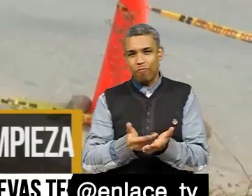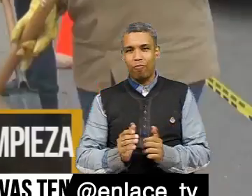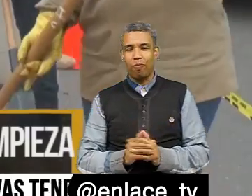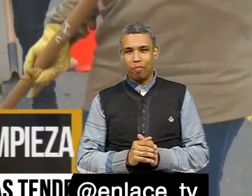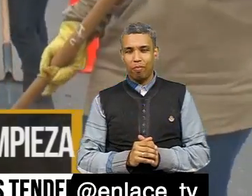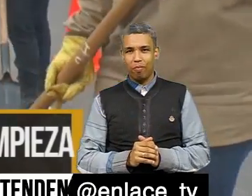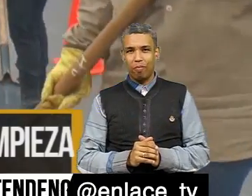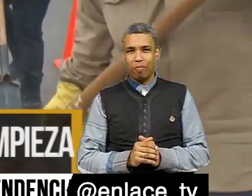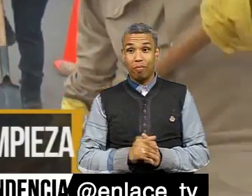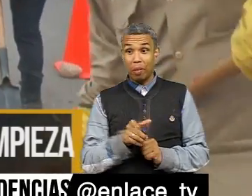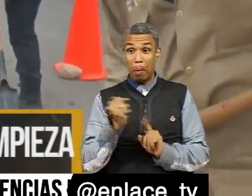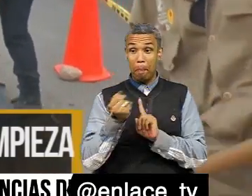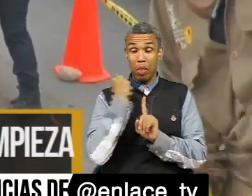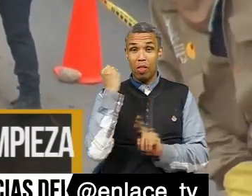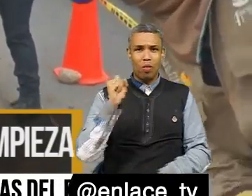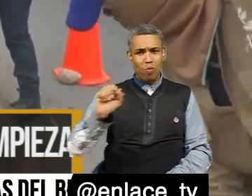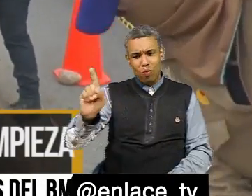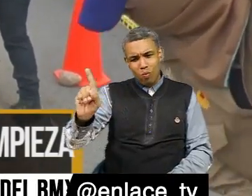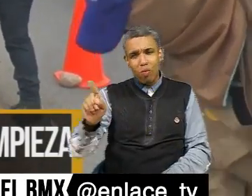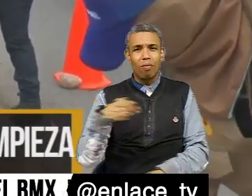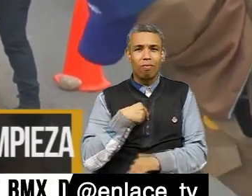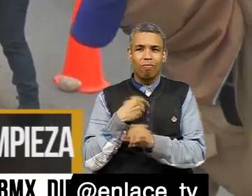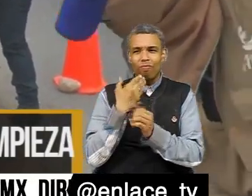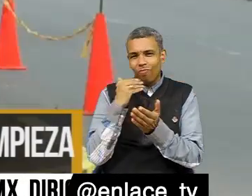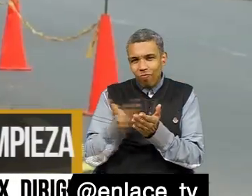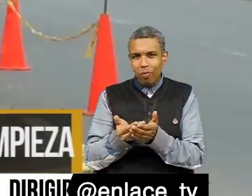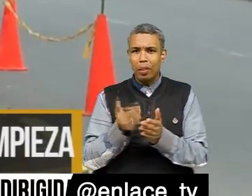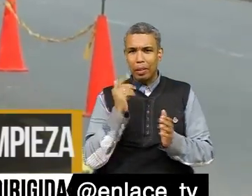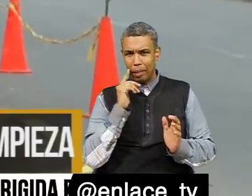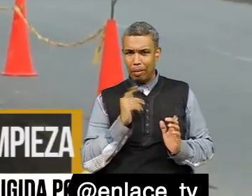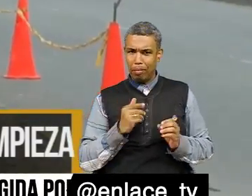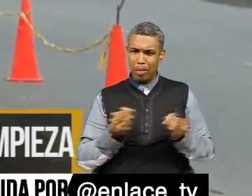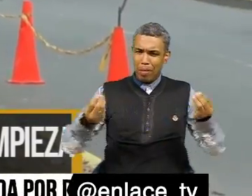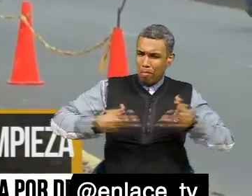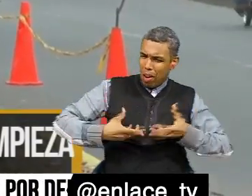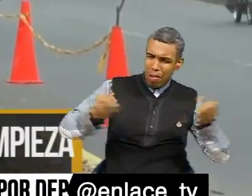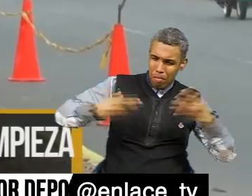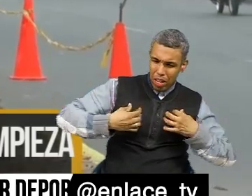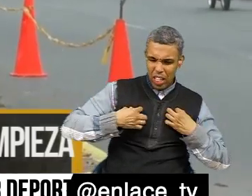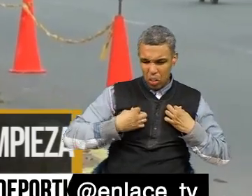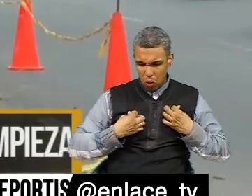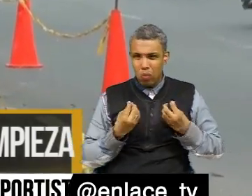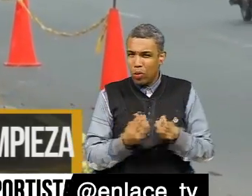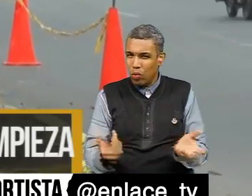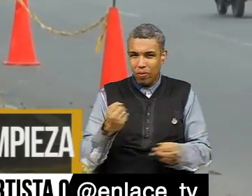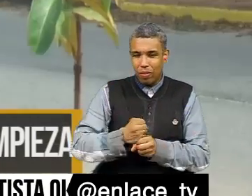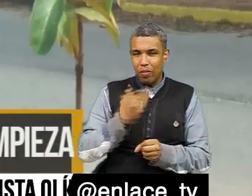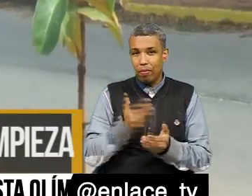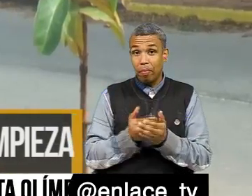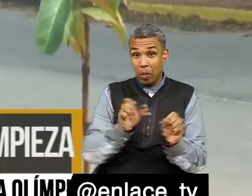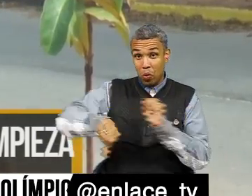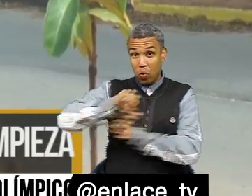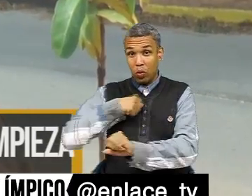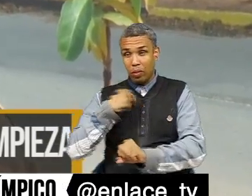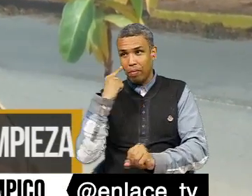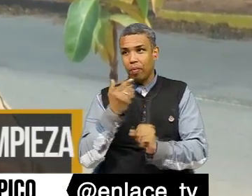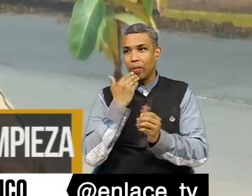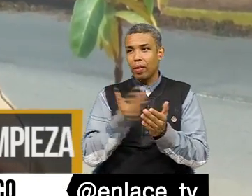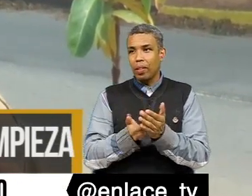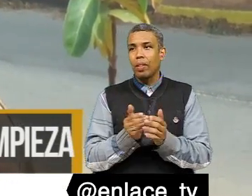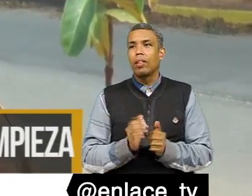ha dejado sola, nos ha estado con todos los implementos de seguridad. Primero que todo le doy gracias a Dios por haber tenido esta